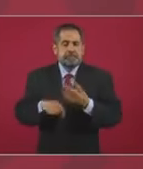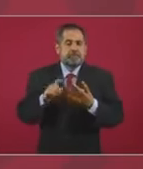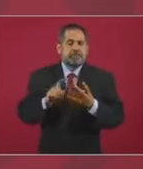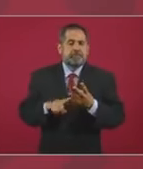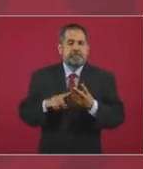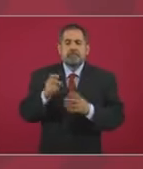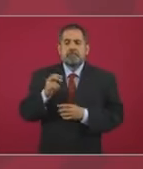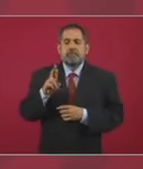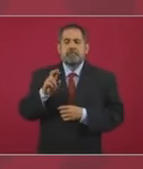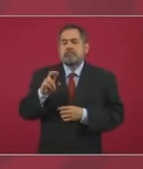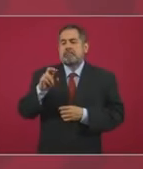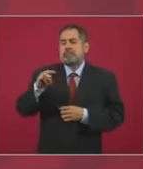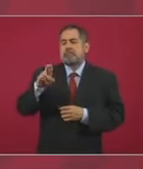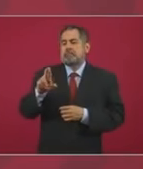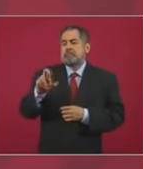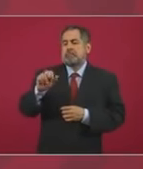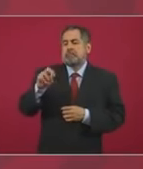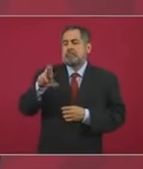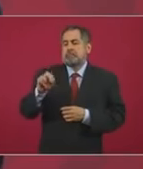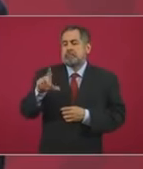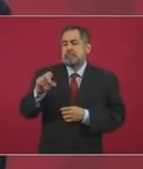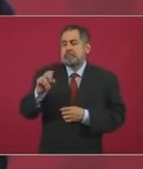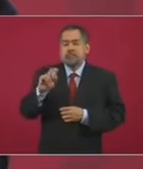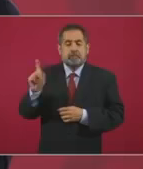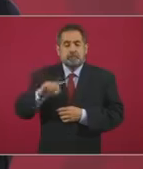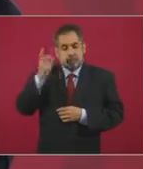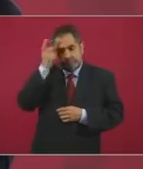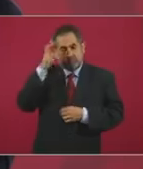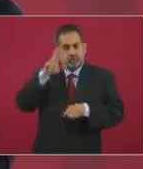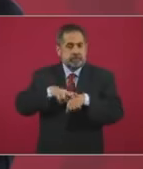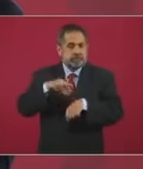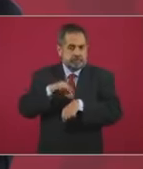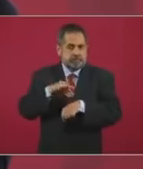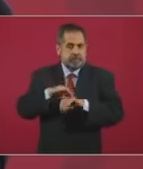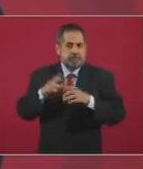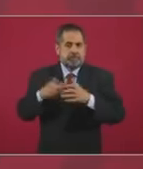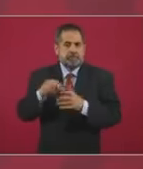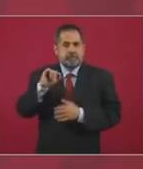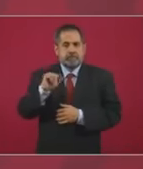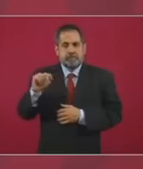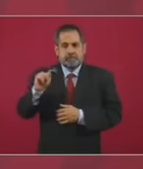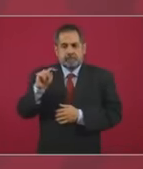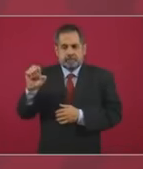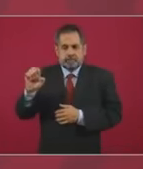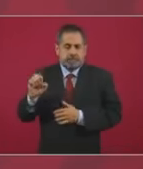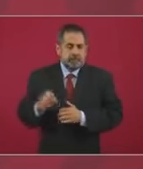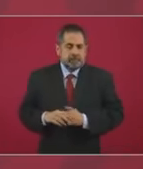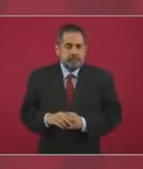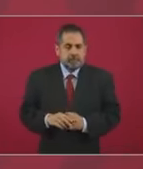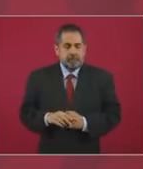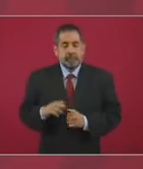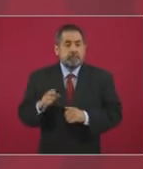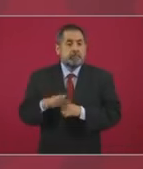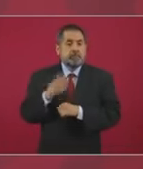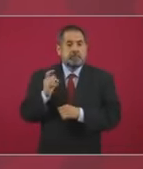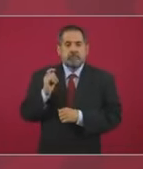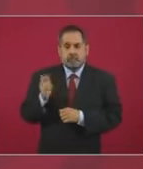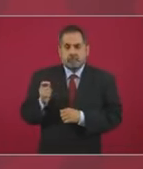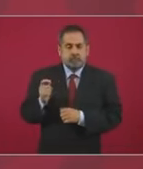el doctor Ramiro López Elizalde, director médico del ISSSTE, porque vamos